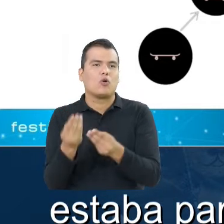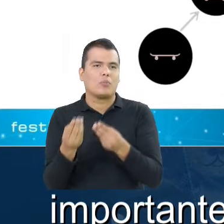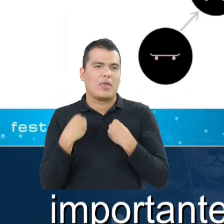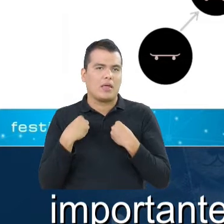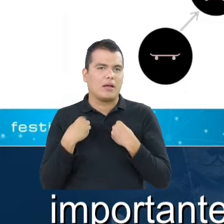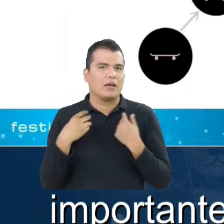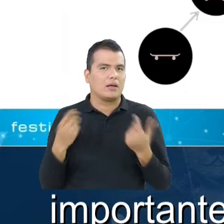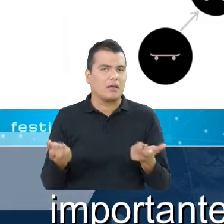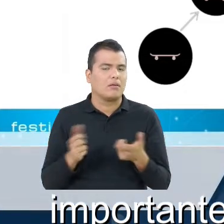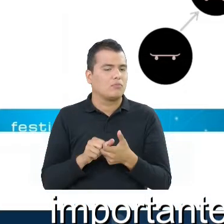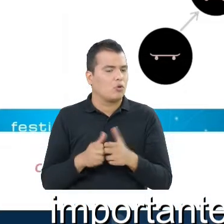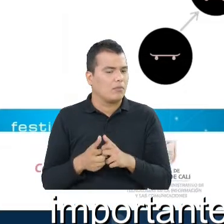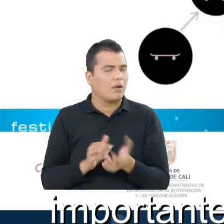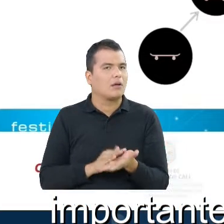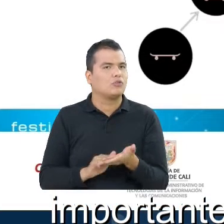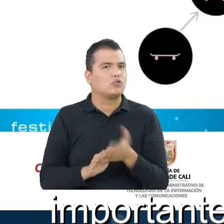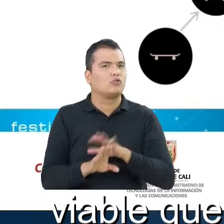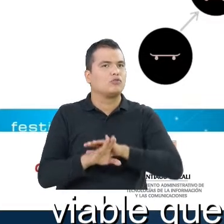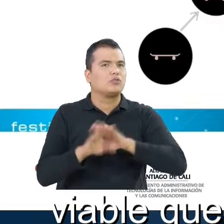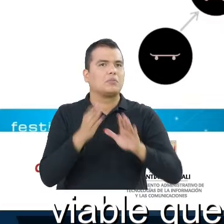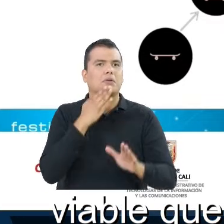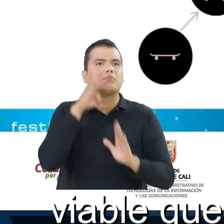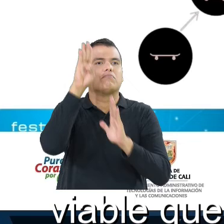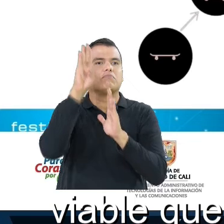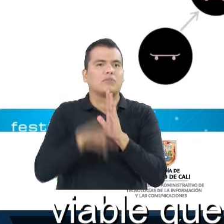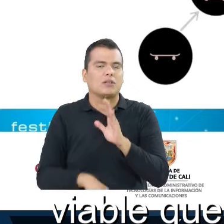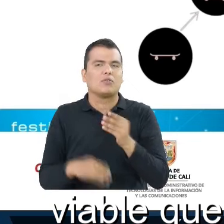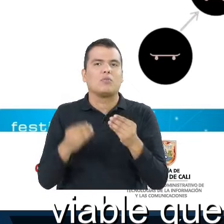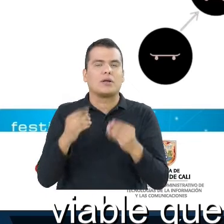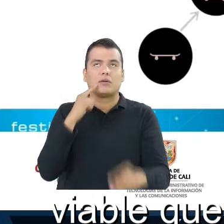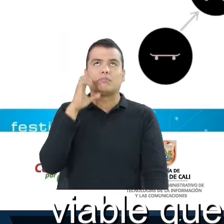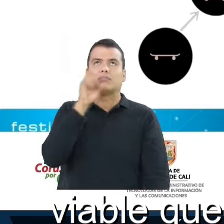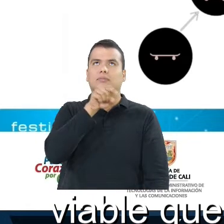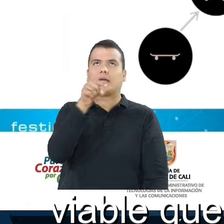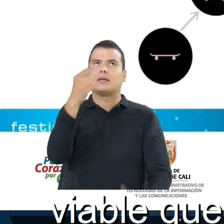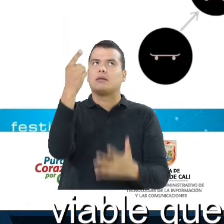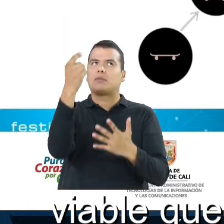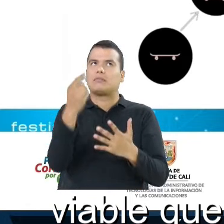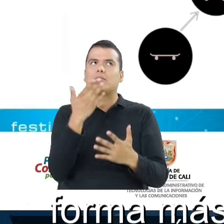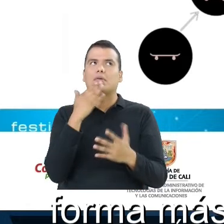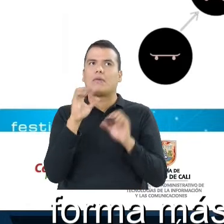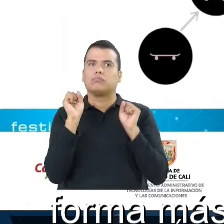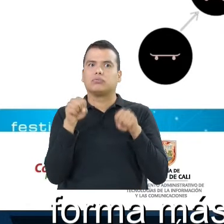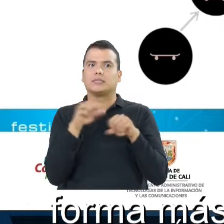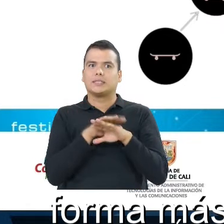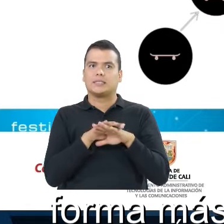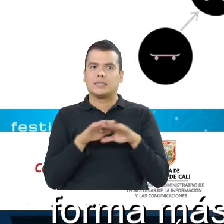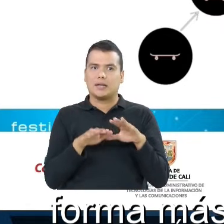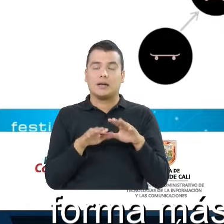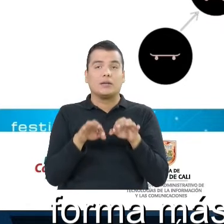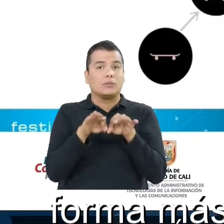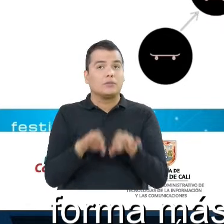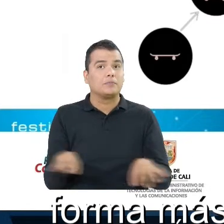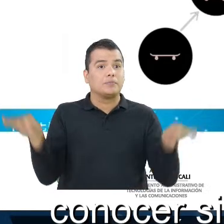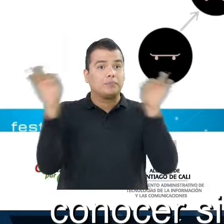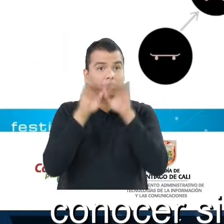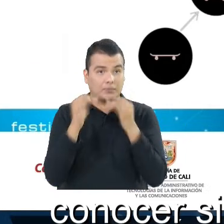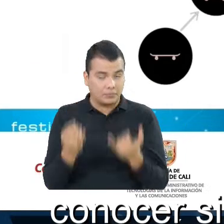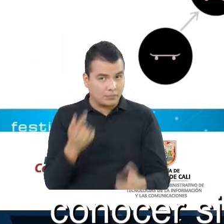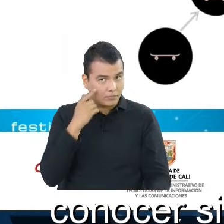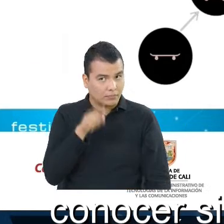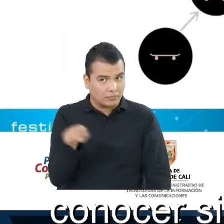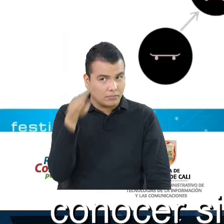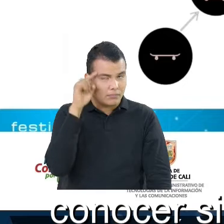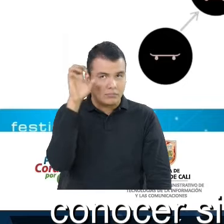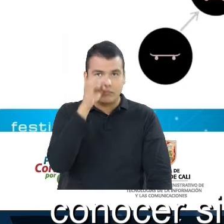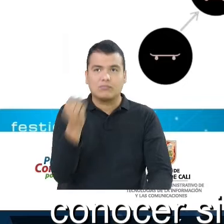de la forma más barata y que te permita a ti conocer si hay un mercado para tu producto. ¿Ok? Lo importante aquí, cuando construimos el producto